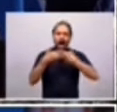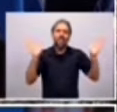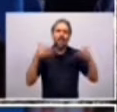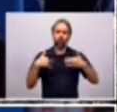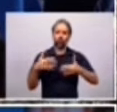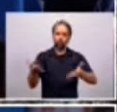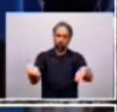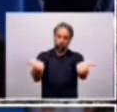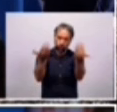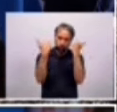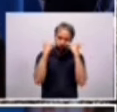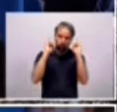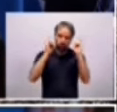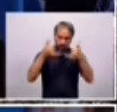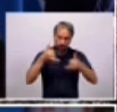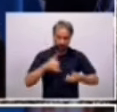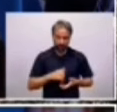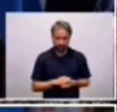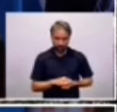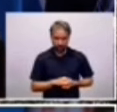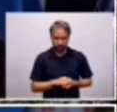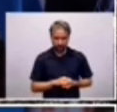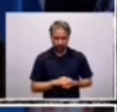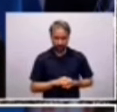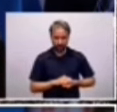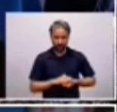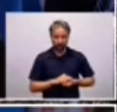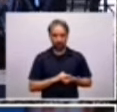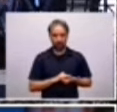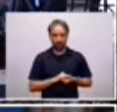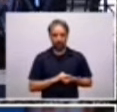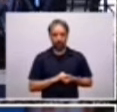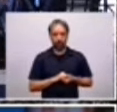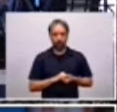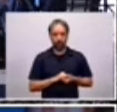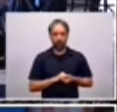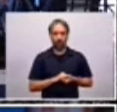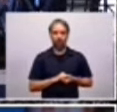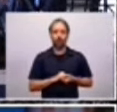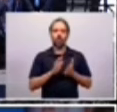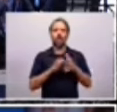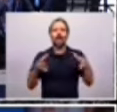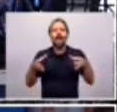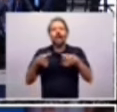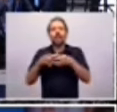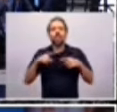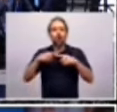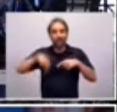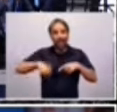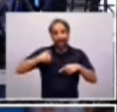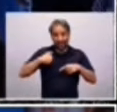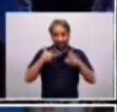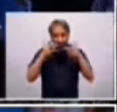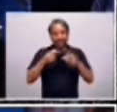mí me parece que la Argentina, por ejemplo, tuvo una enorme oportunidad en el 2015, no porque uno haya confiado en Mauricio